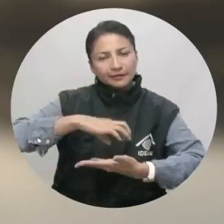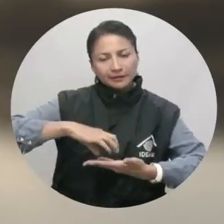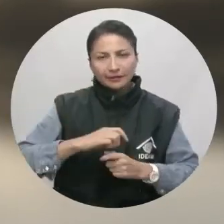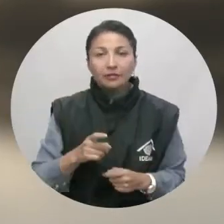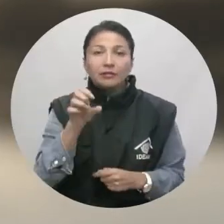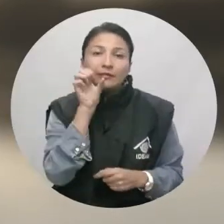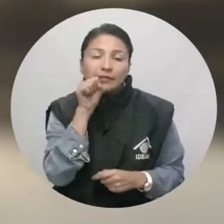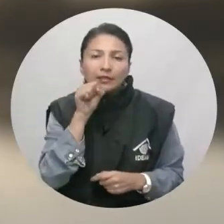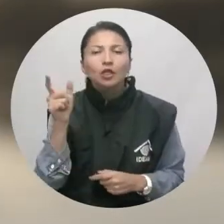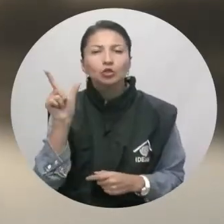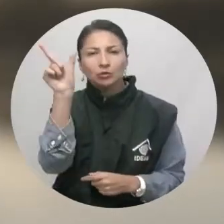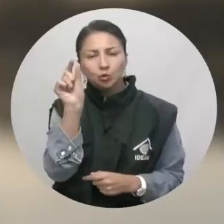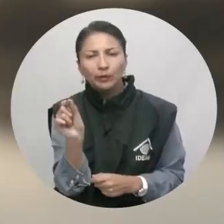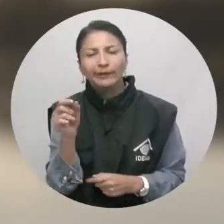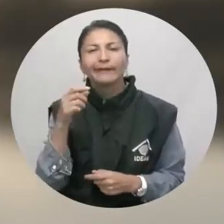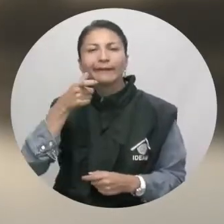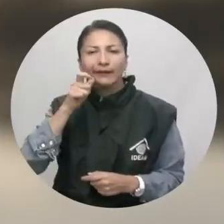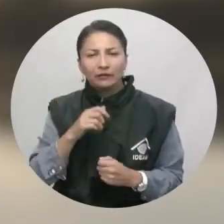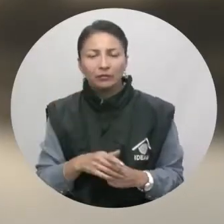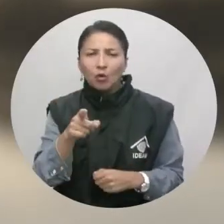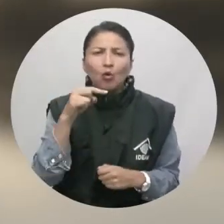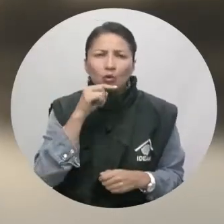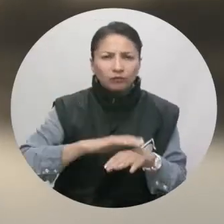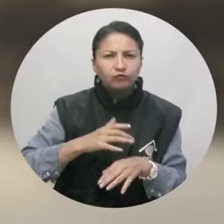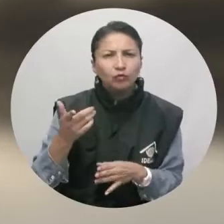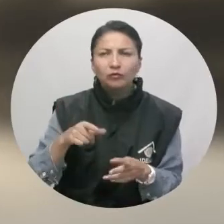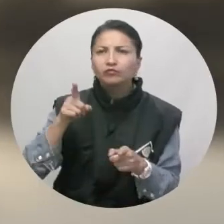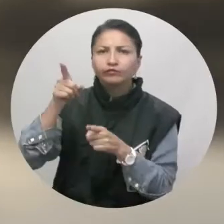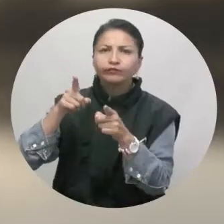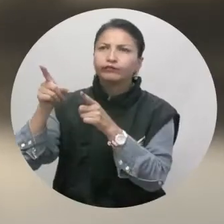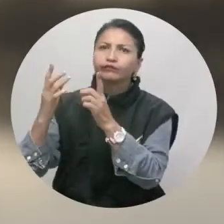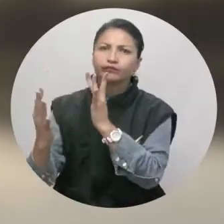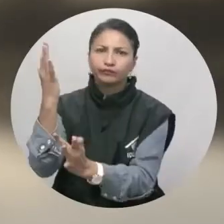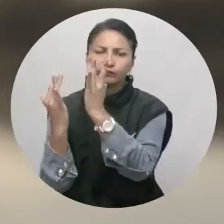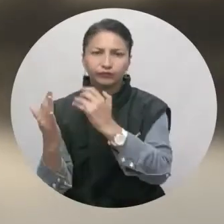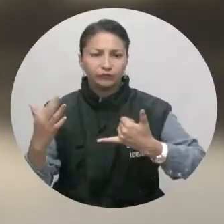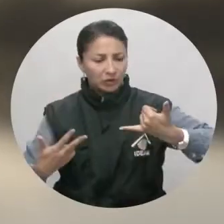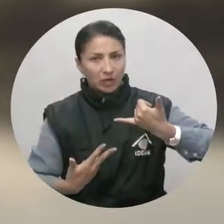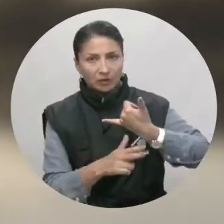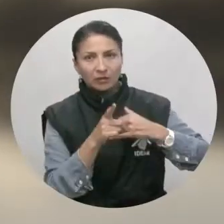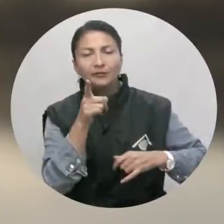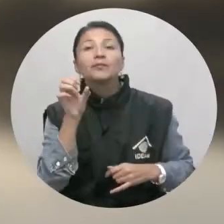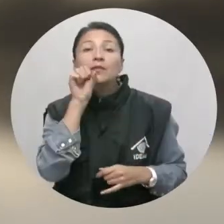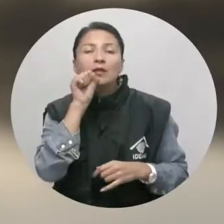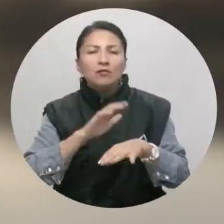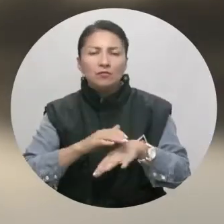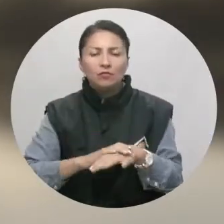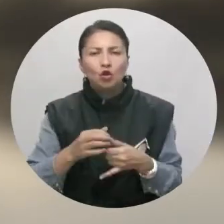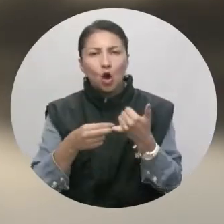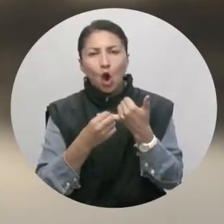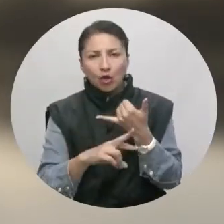Casanare y alerta naranja en Sucre y Caldas. Alerta roja por alta probabilidad de incendios forestales en varios municipios de la región